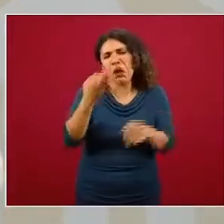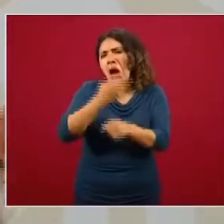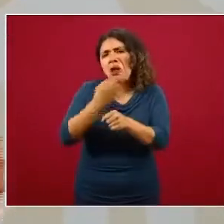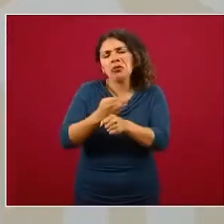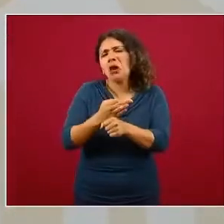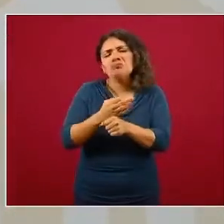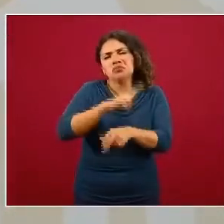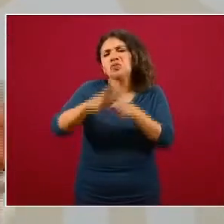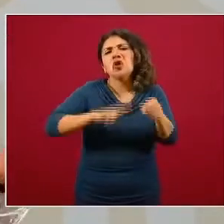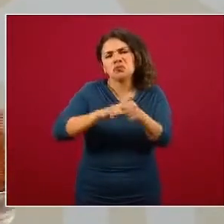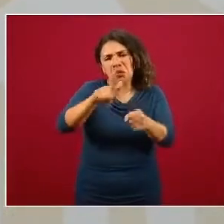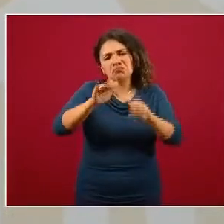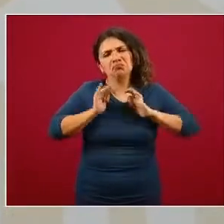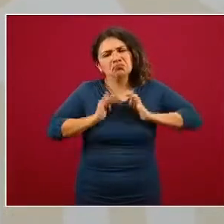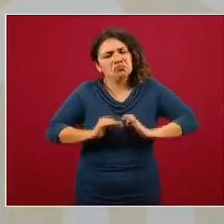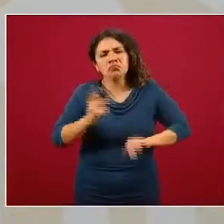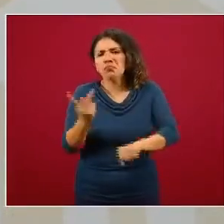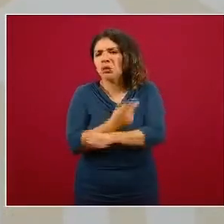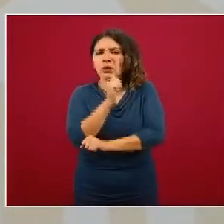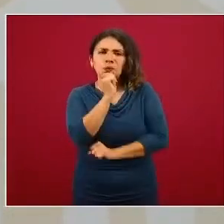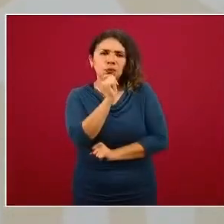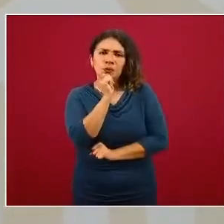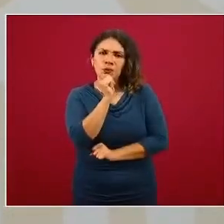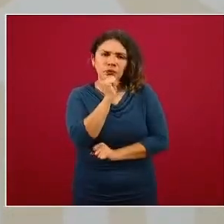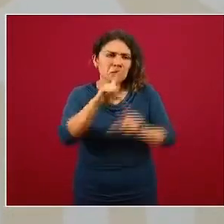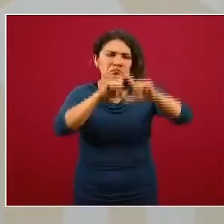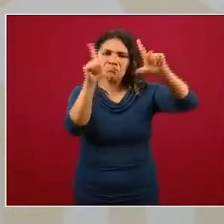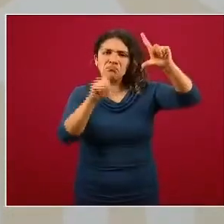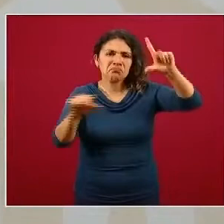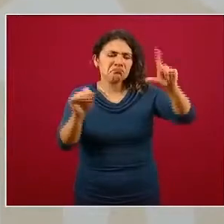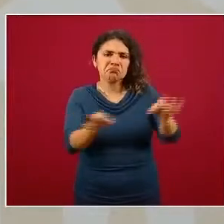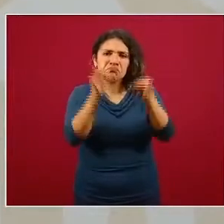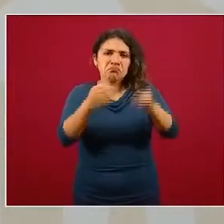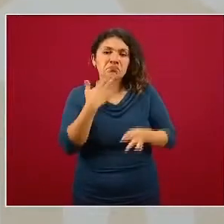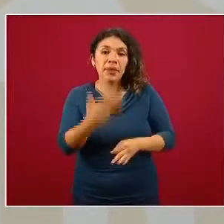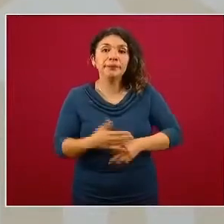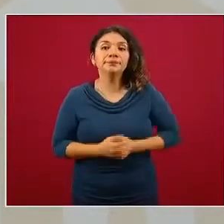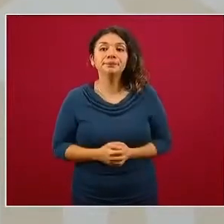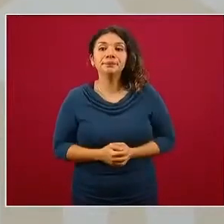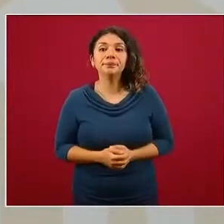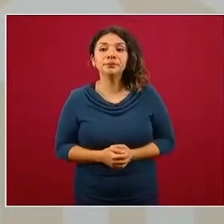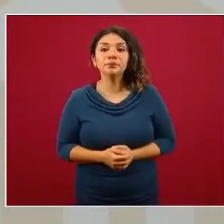que, esté usted tranquilo, no ha ocurrido en ninguna de las 32 entidades federativas.